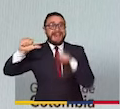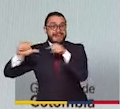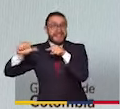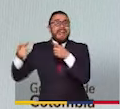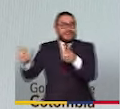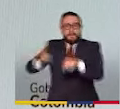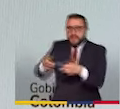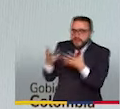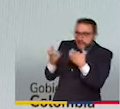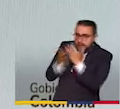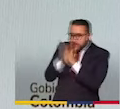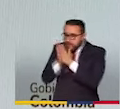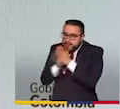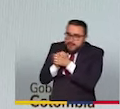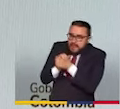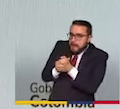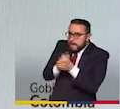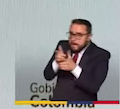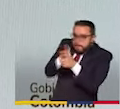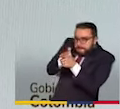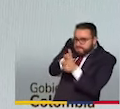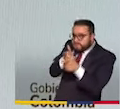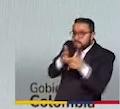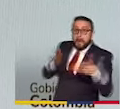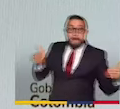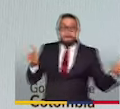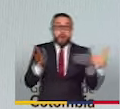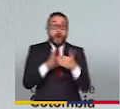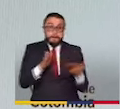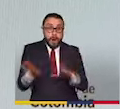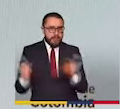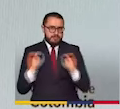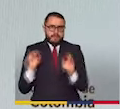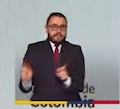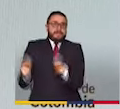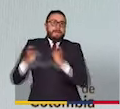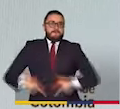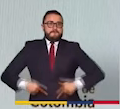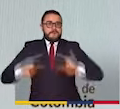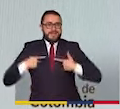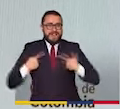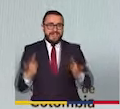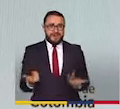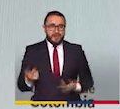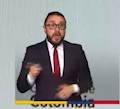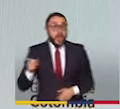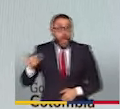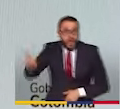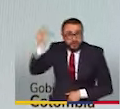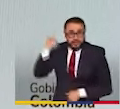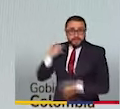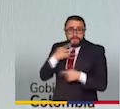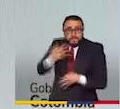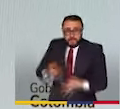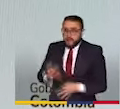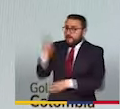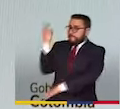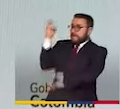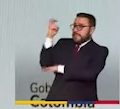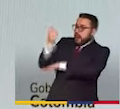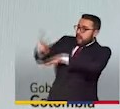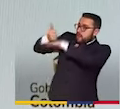como Barbosa transformó los atentados contra la vicepresidenta como si fuera una